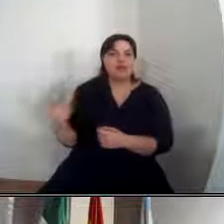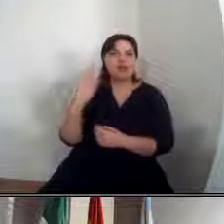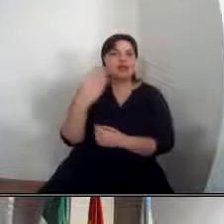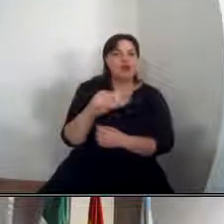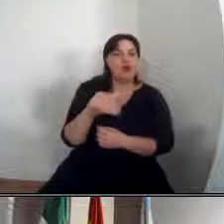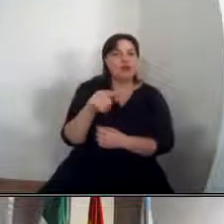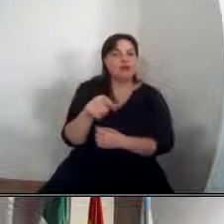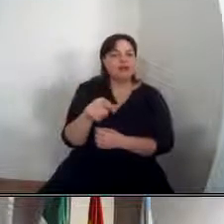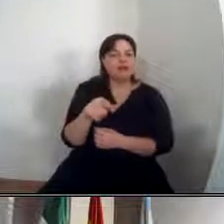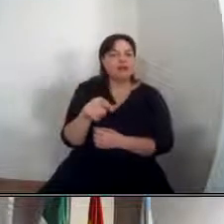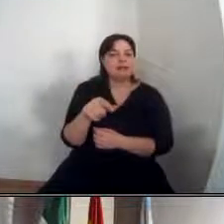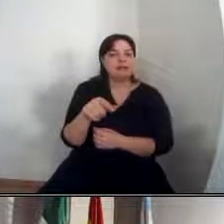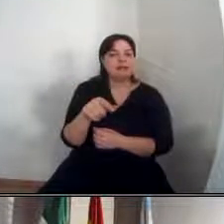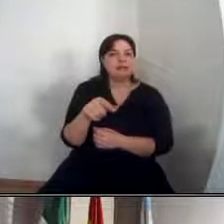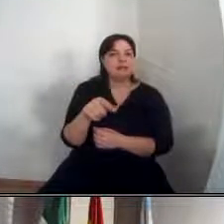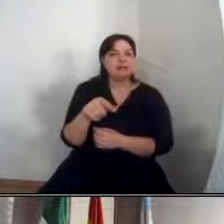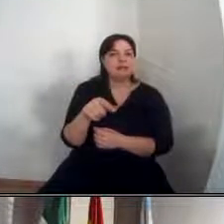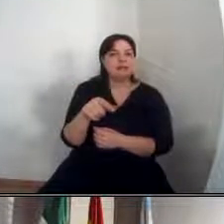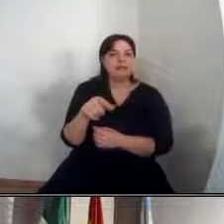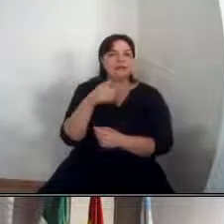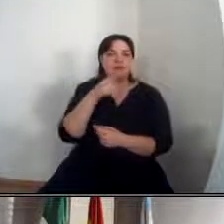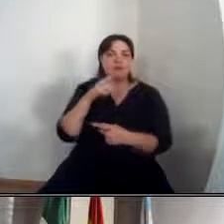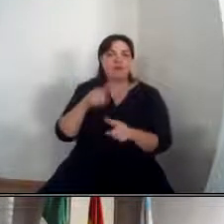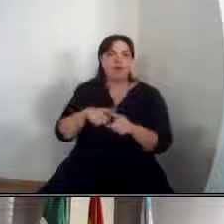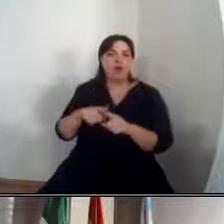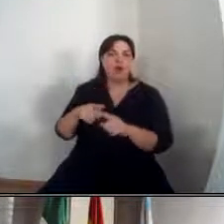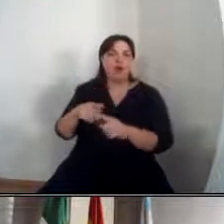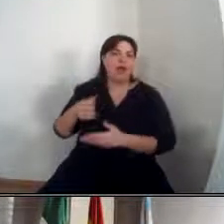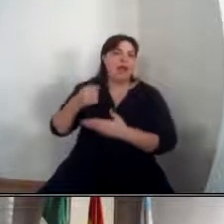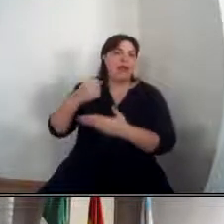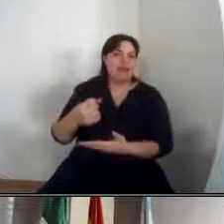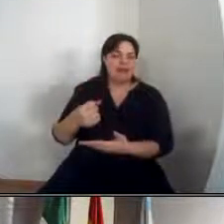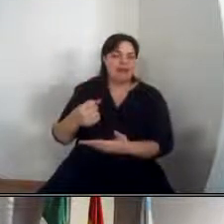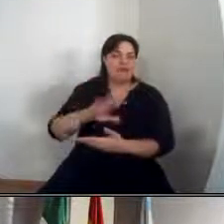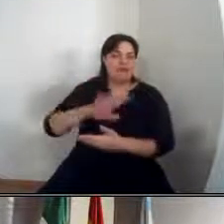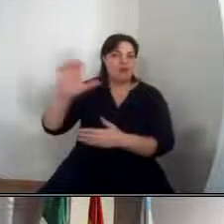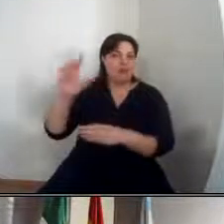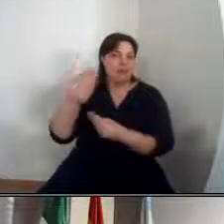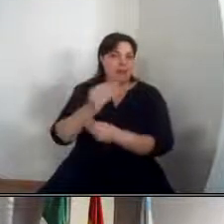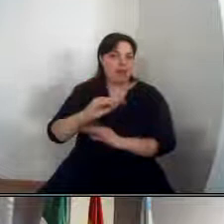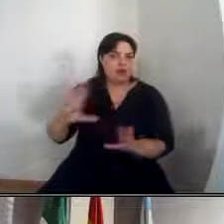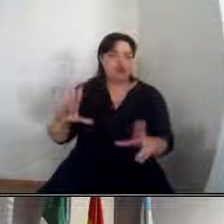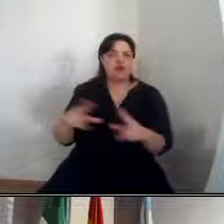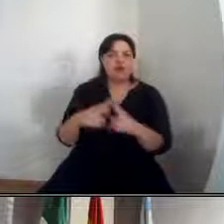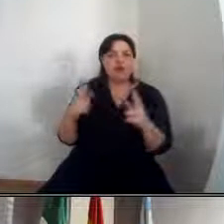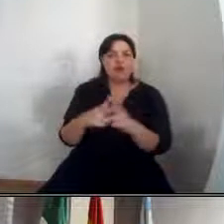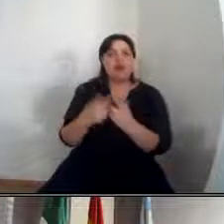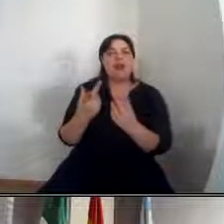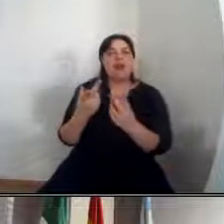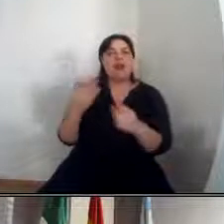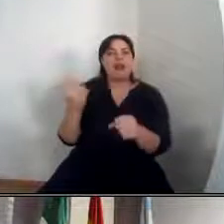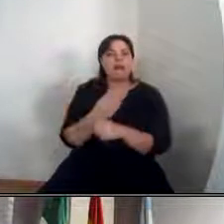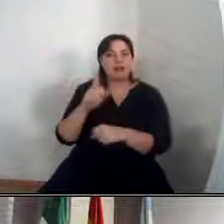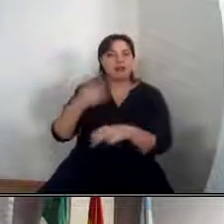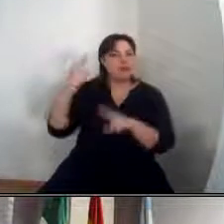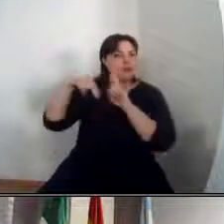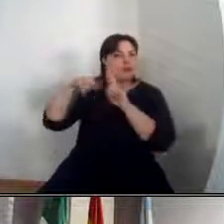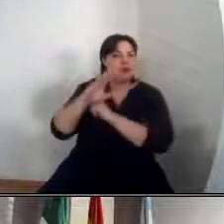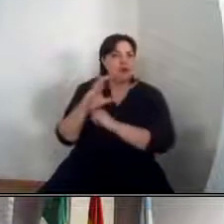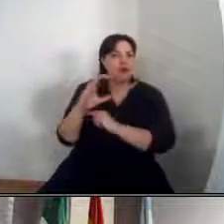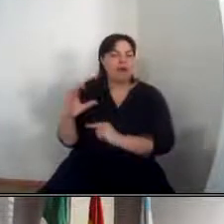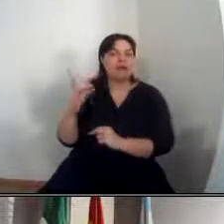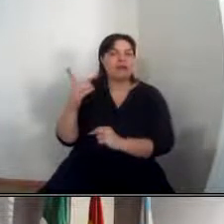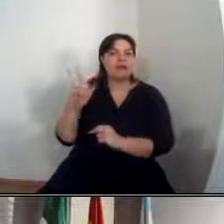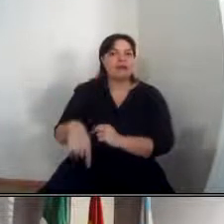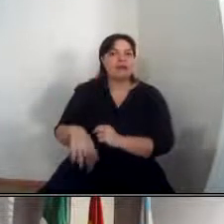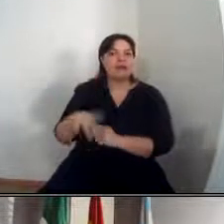Europa pues mucho, mucho mejor. Tenemos proyectos de inserción social y laboral, la Diputación de Cáceres